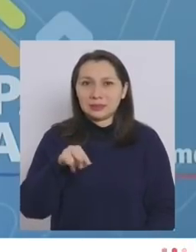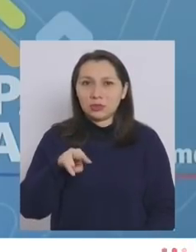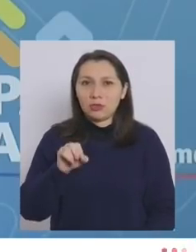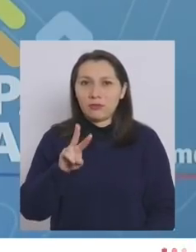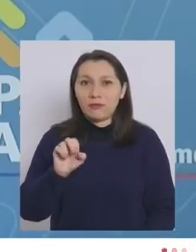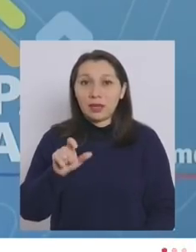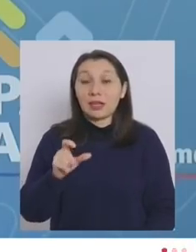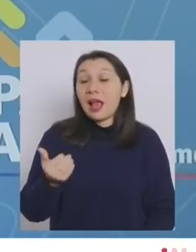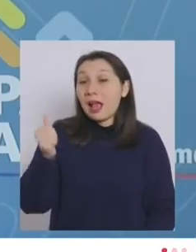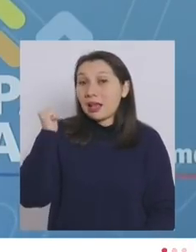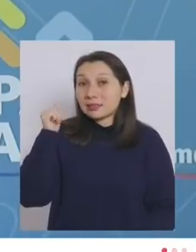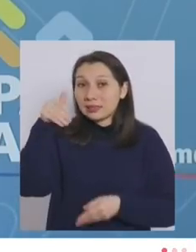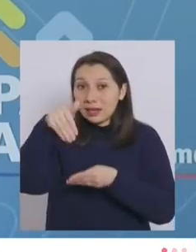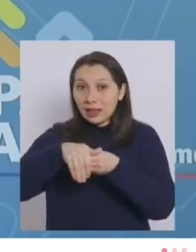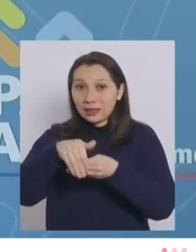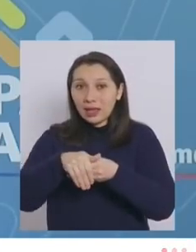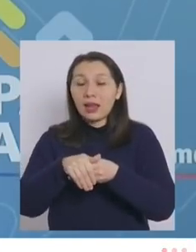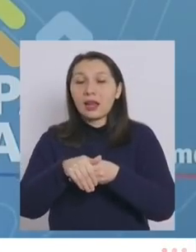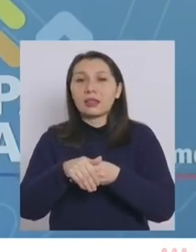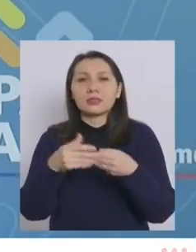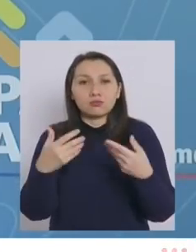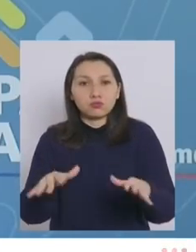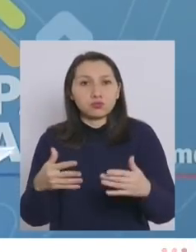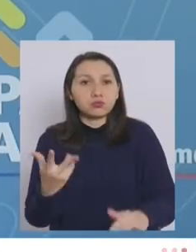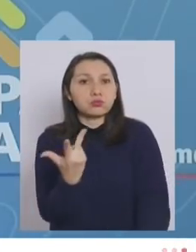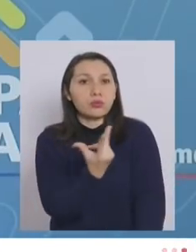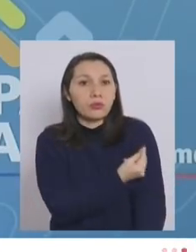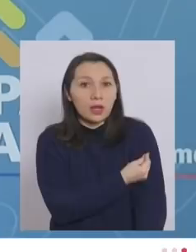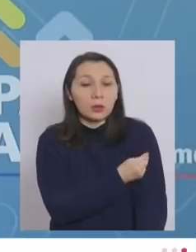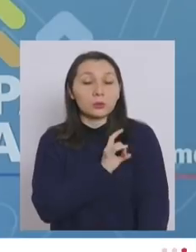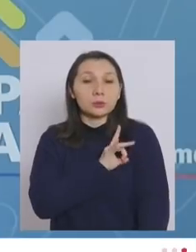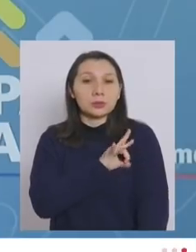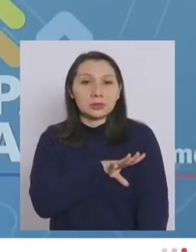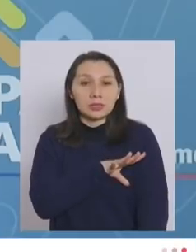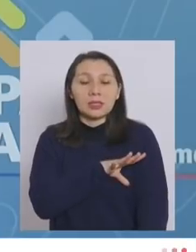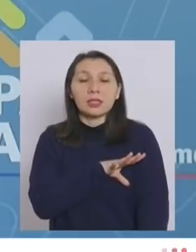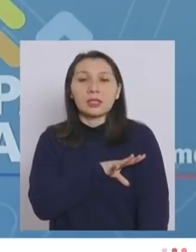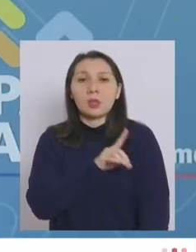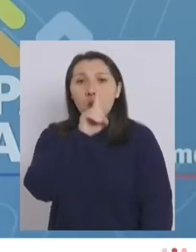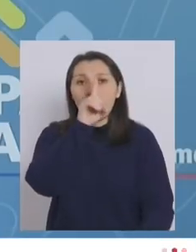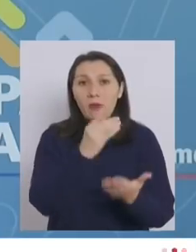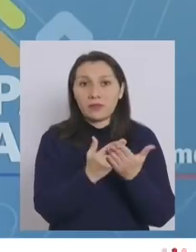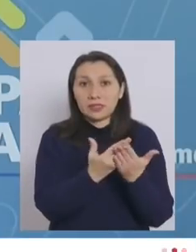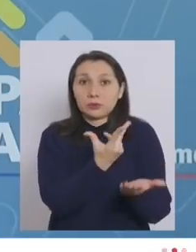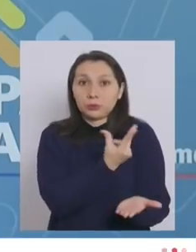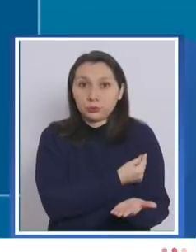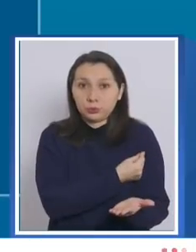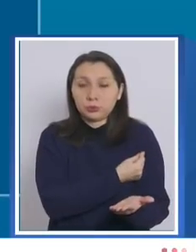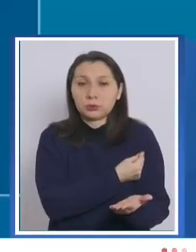ayer, en la tarde, se habían vacunado en Chile con una dosis